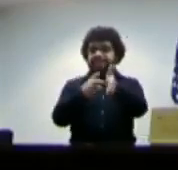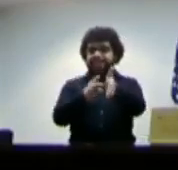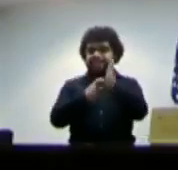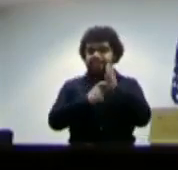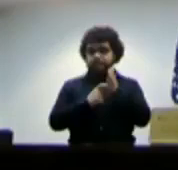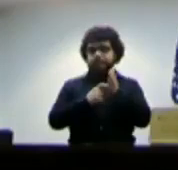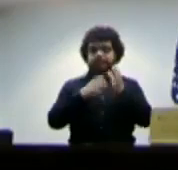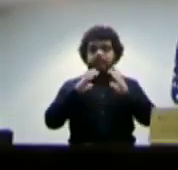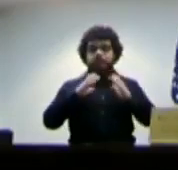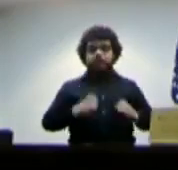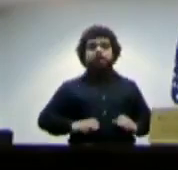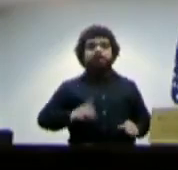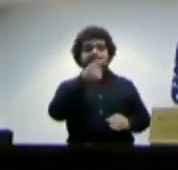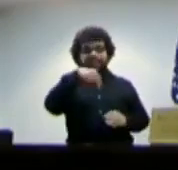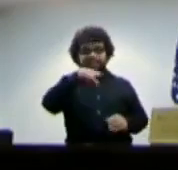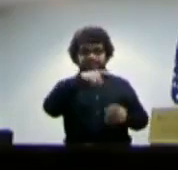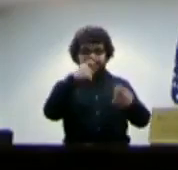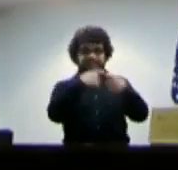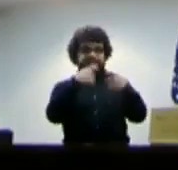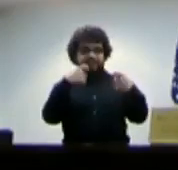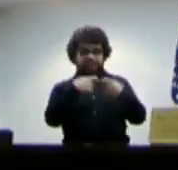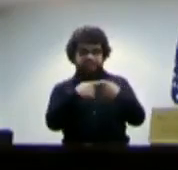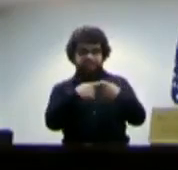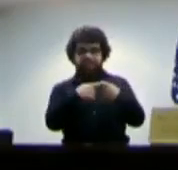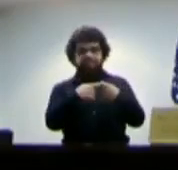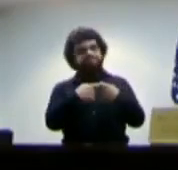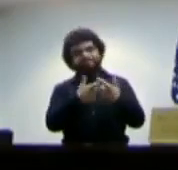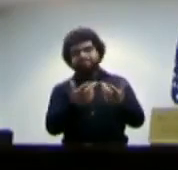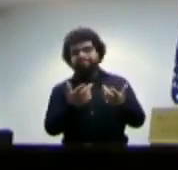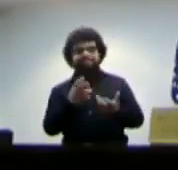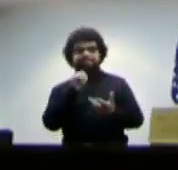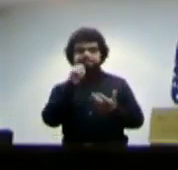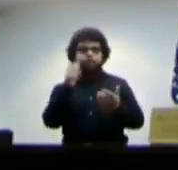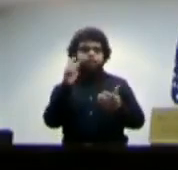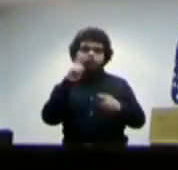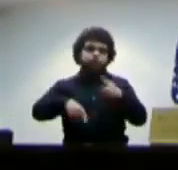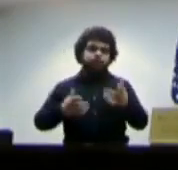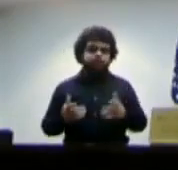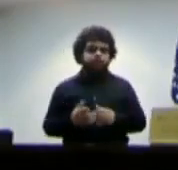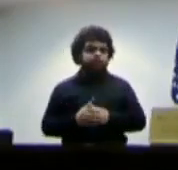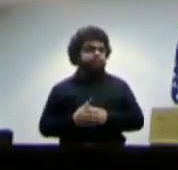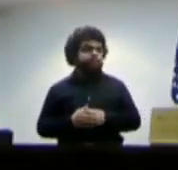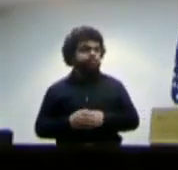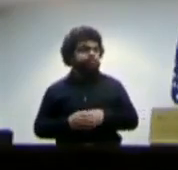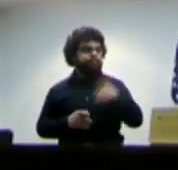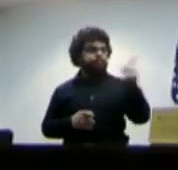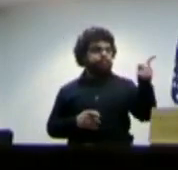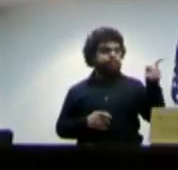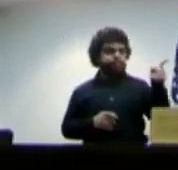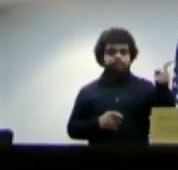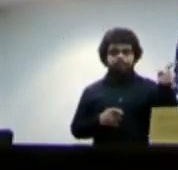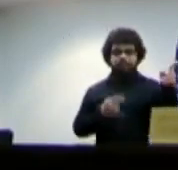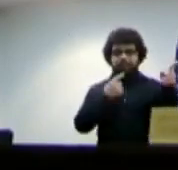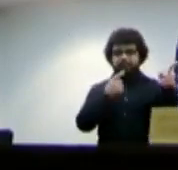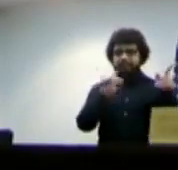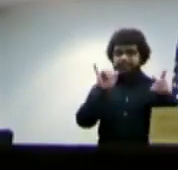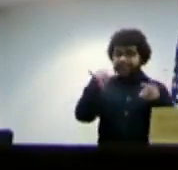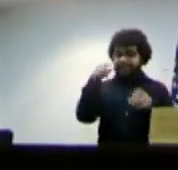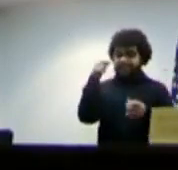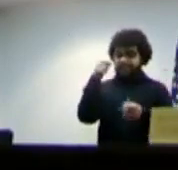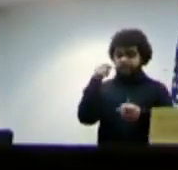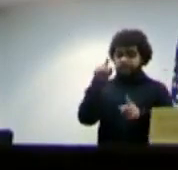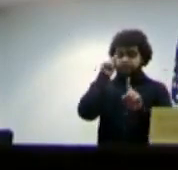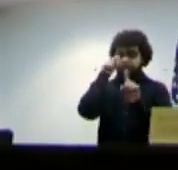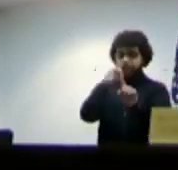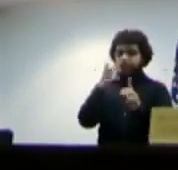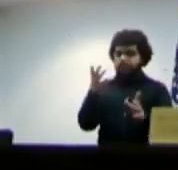suficiente para suplir los clientes en los picos de generación. Es ahí, en ese momento, la pregunta que